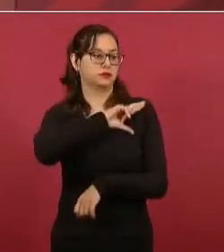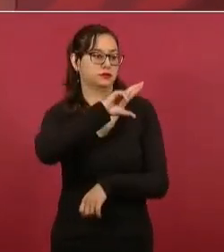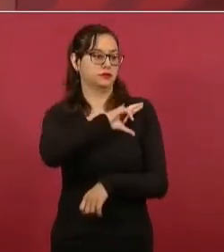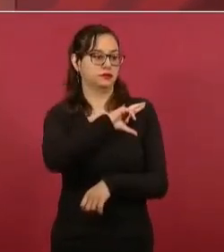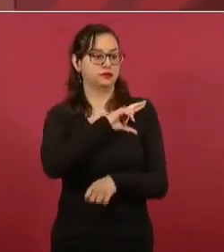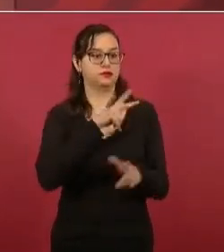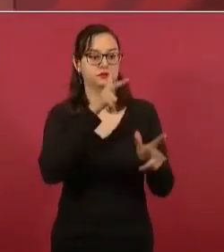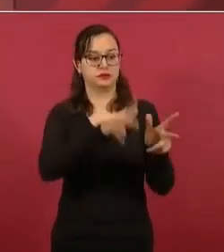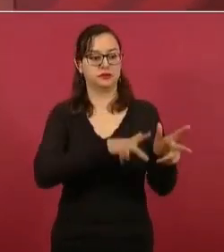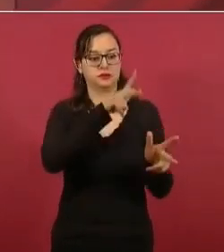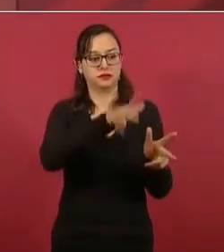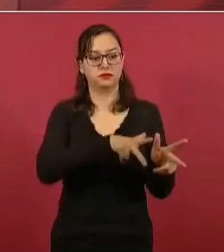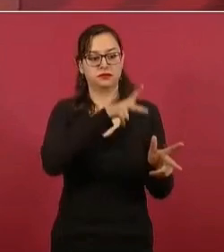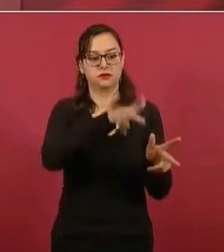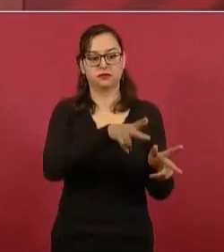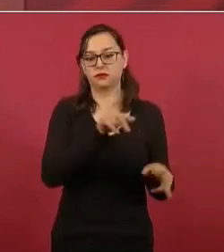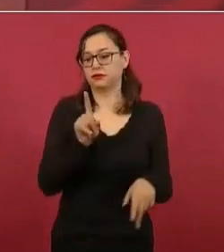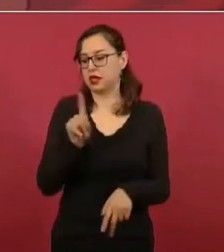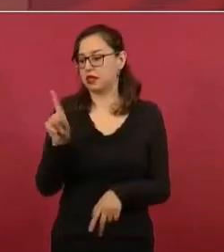ferrocarrileras.